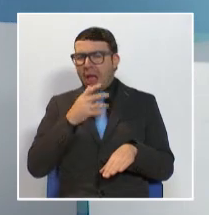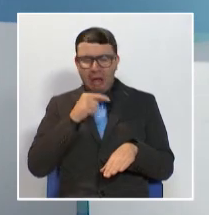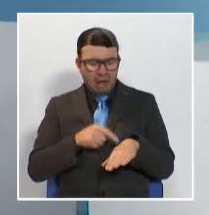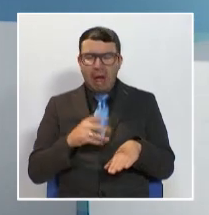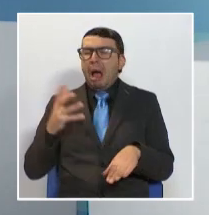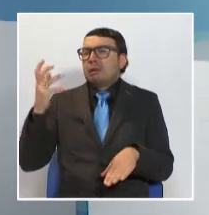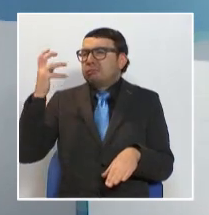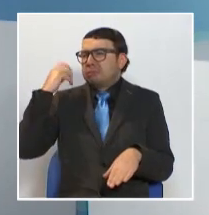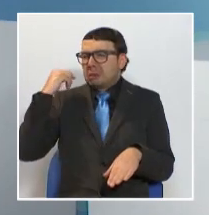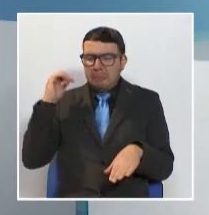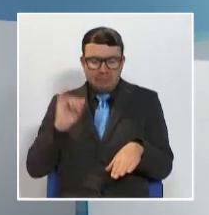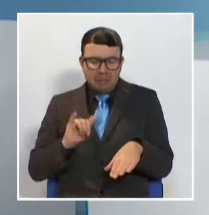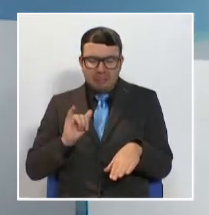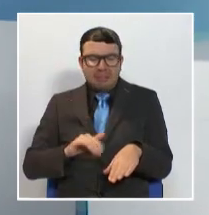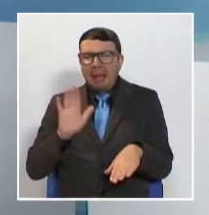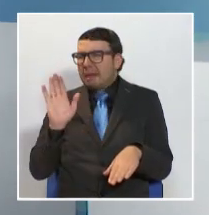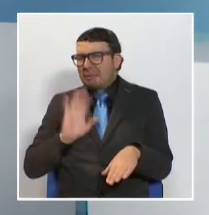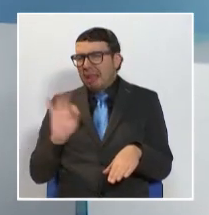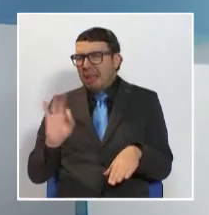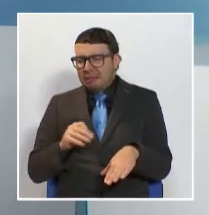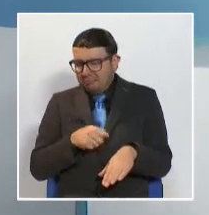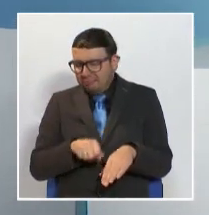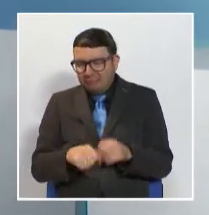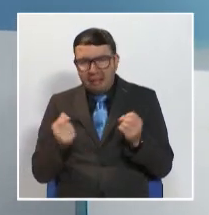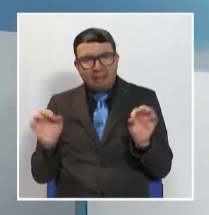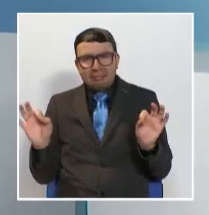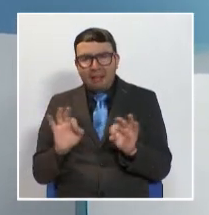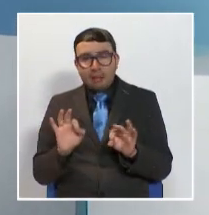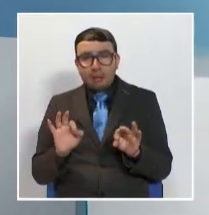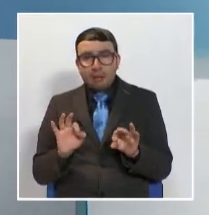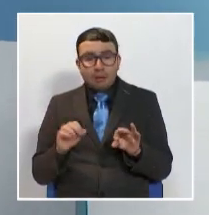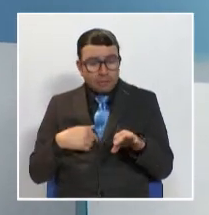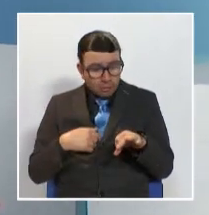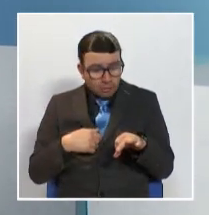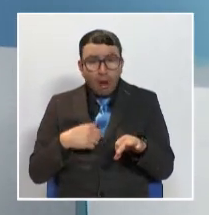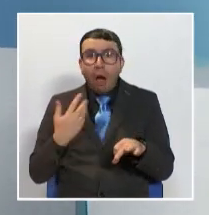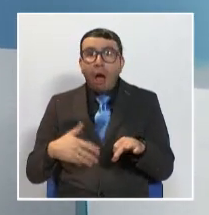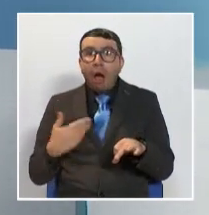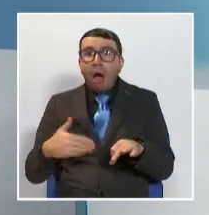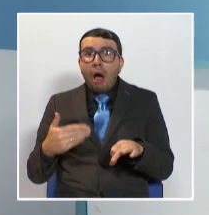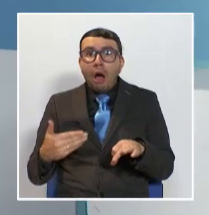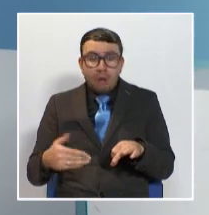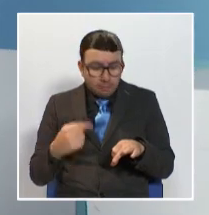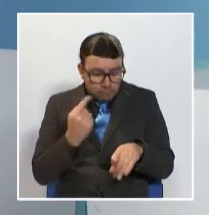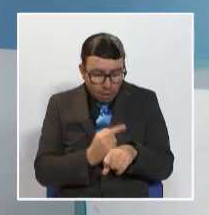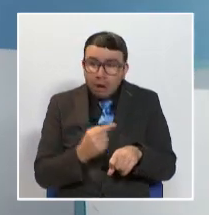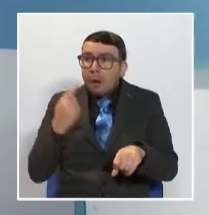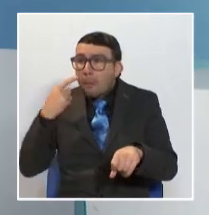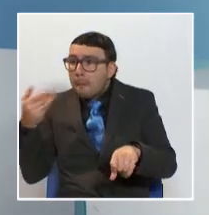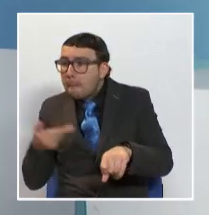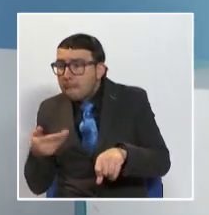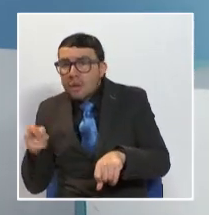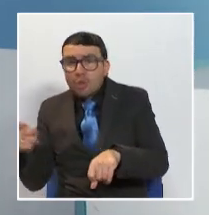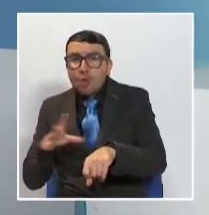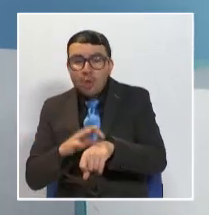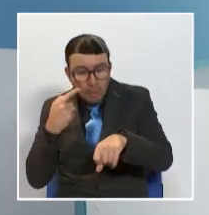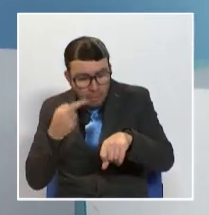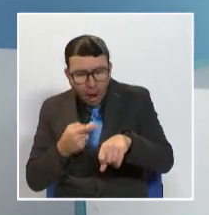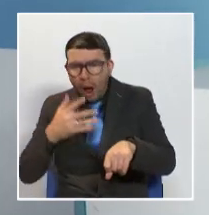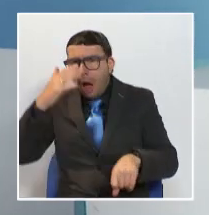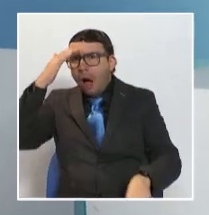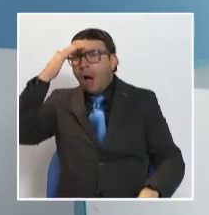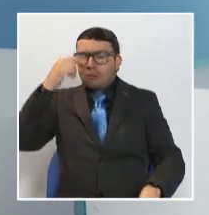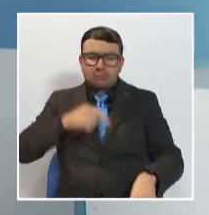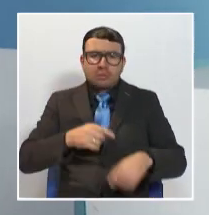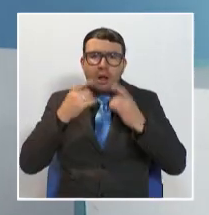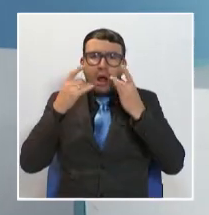tiempo, pues no es nada y no consultamos. Después nos llevamos la sorpresa que puede ser algo supremamente malo y